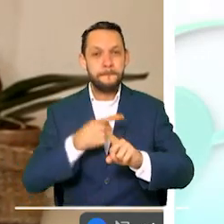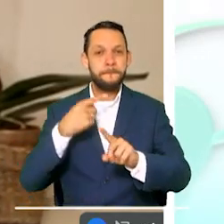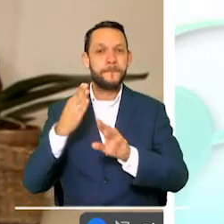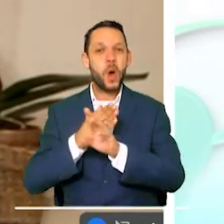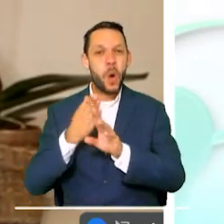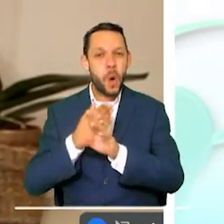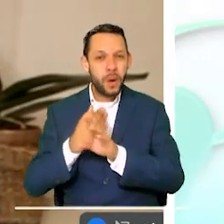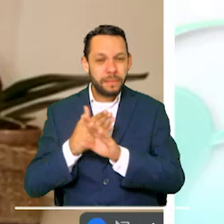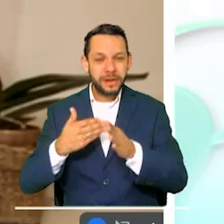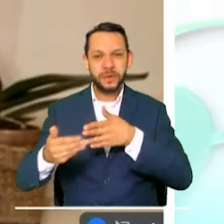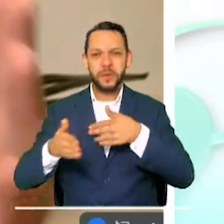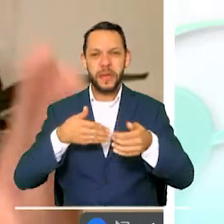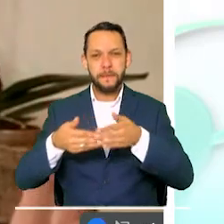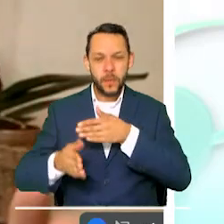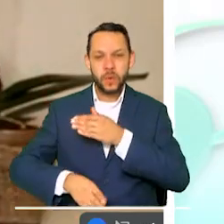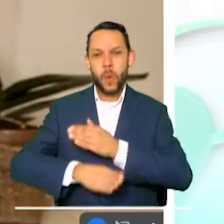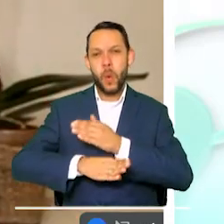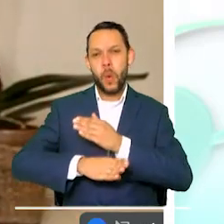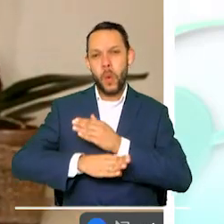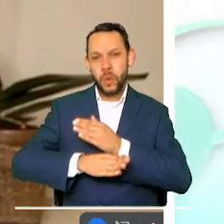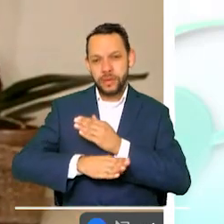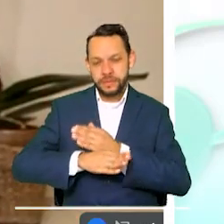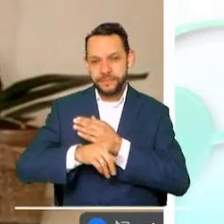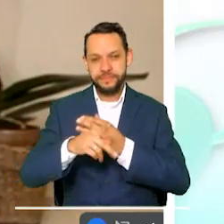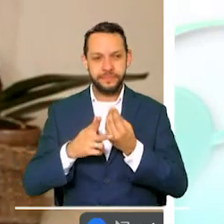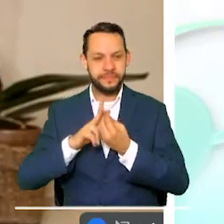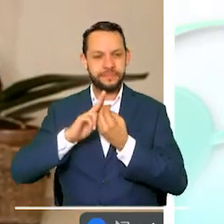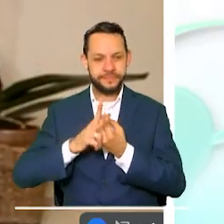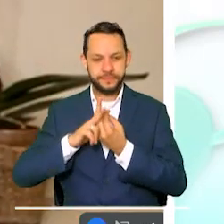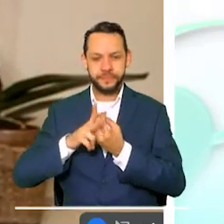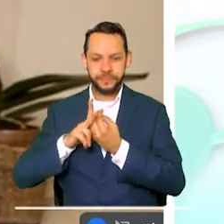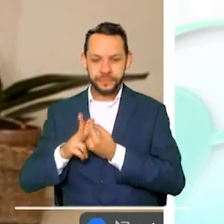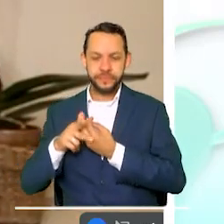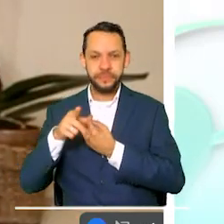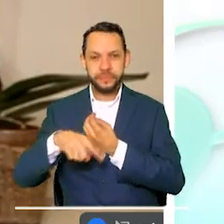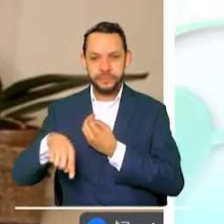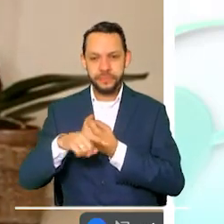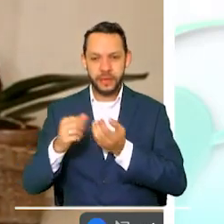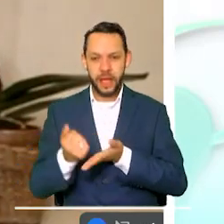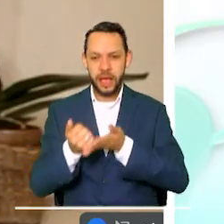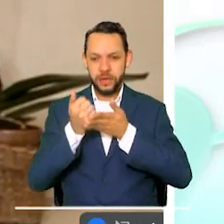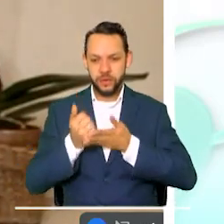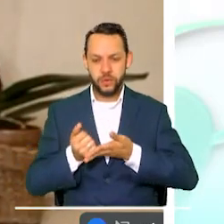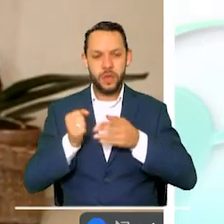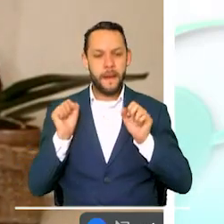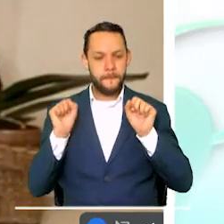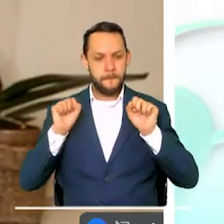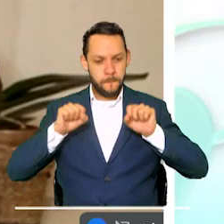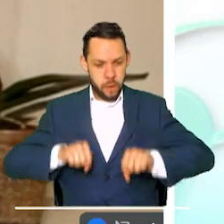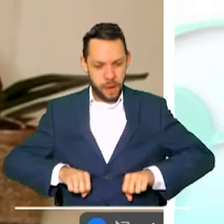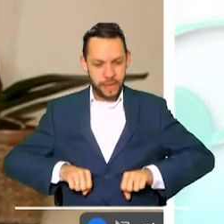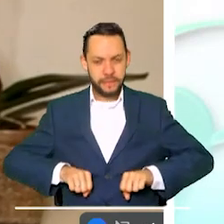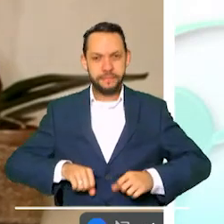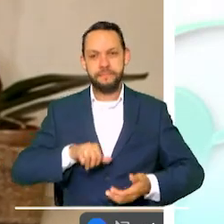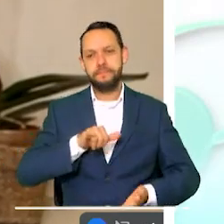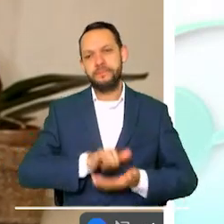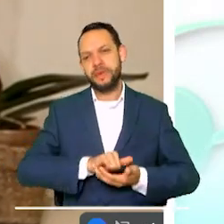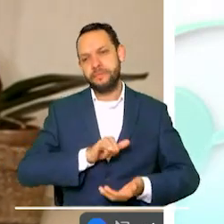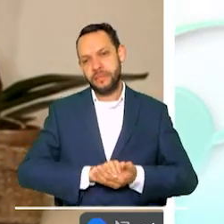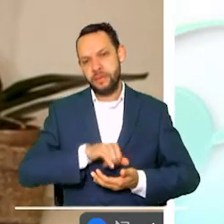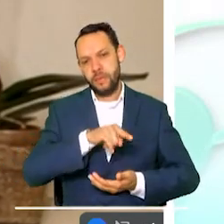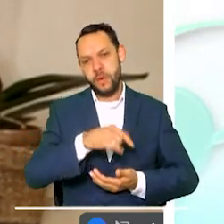difíciles, el mindfulness como herramienta aparece para permitirnos a nosotros creando